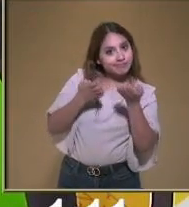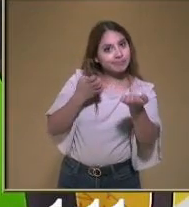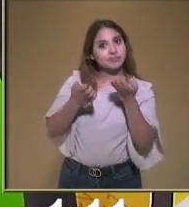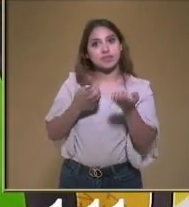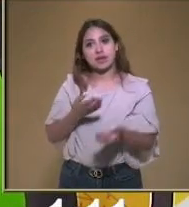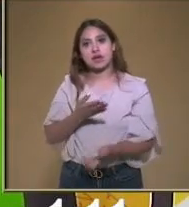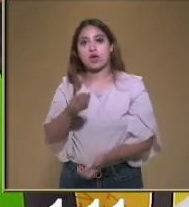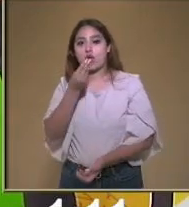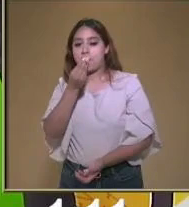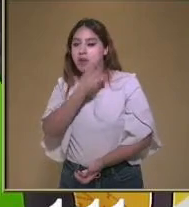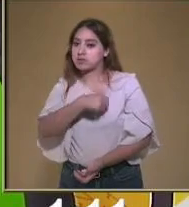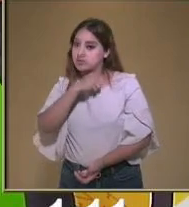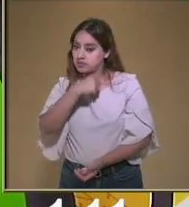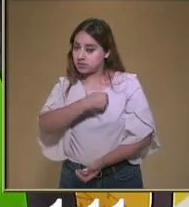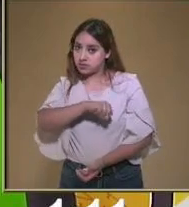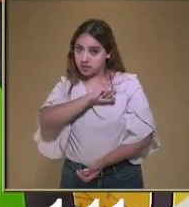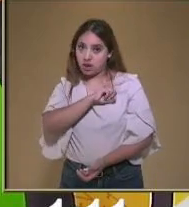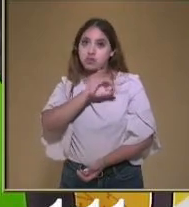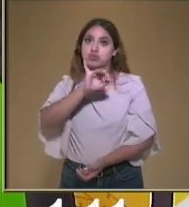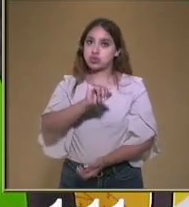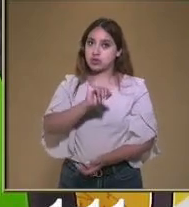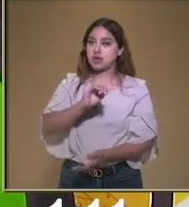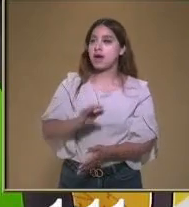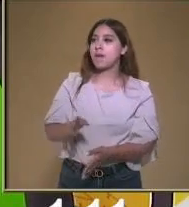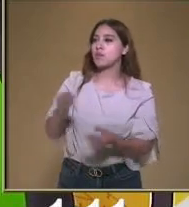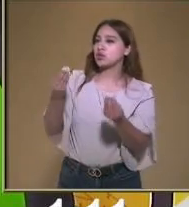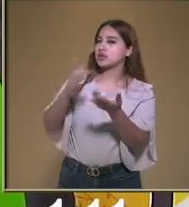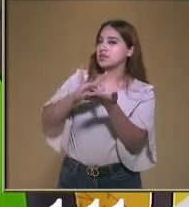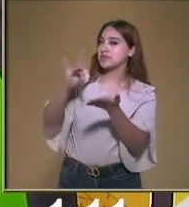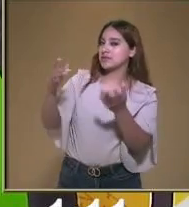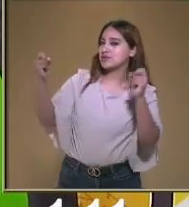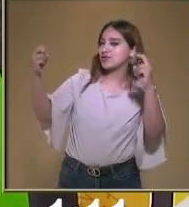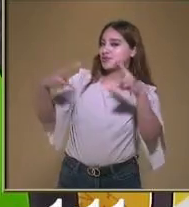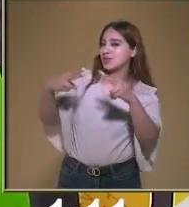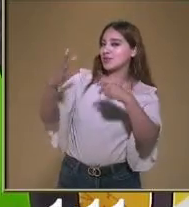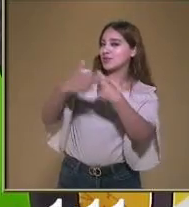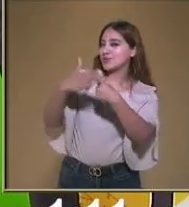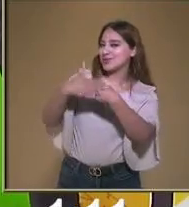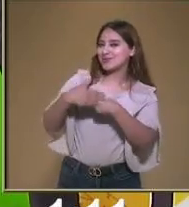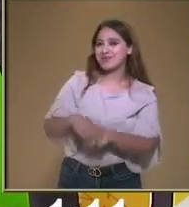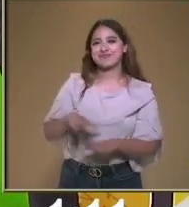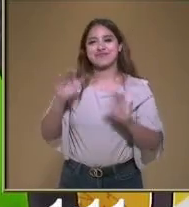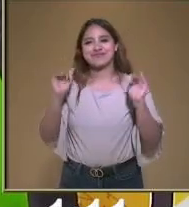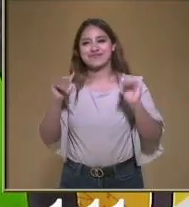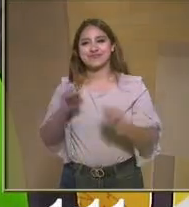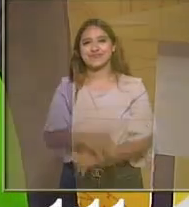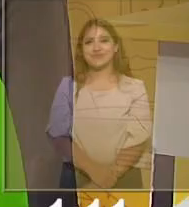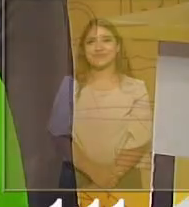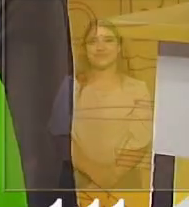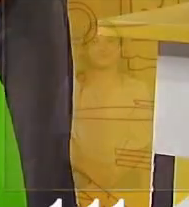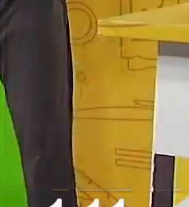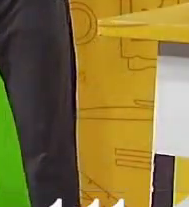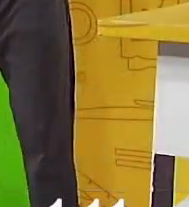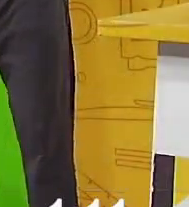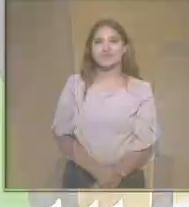alimentarnos sanamente, ¿verdad, Raúl? Muchísimas gracias. Muchísimas gracias. Nos vemos en la próxima. Nos vemos en la próxima, chicos. Hasta luego.